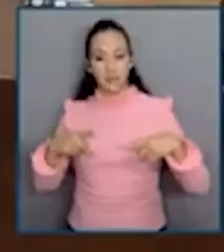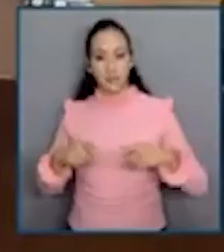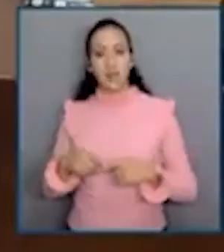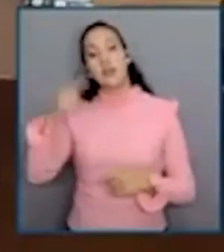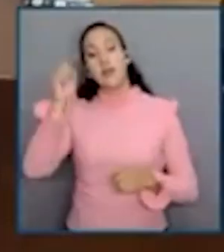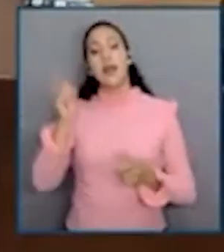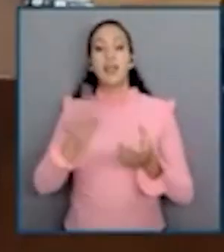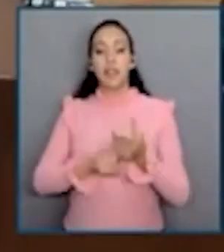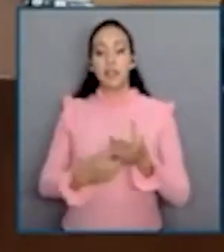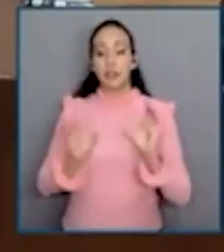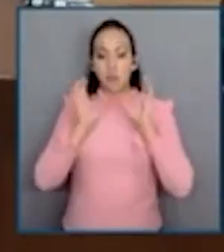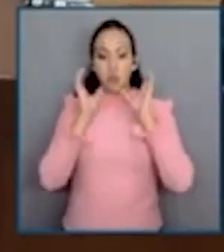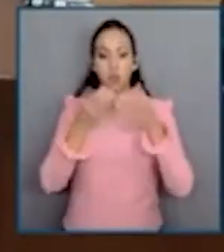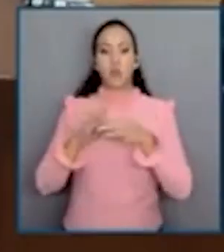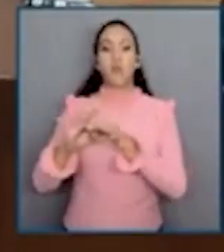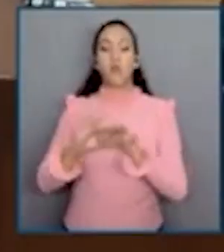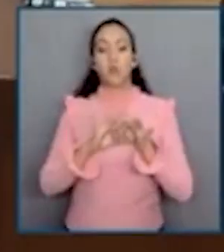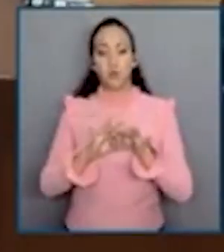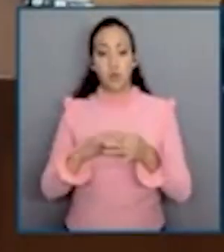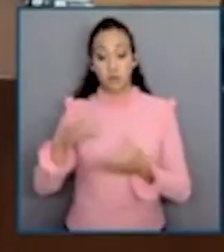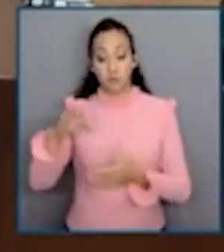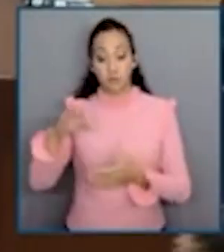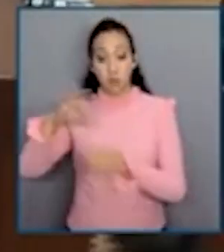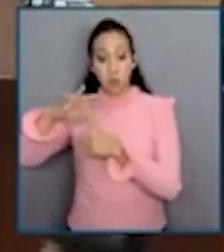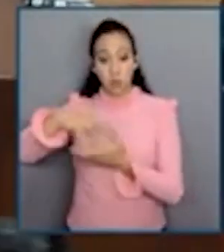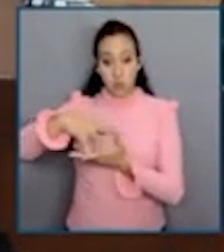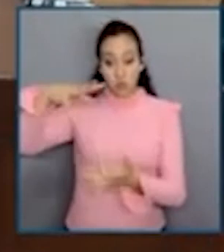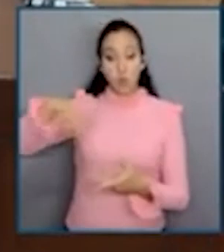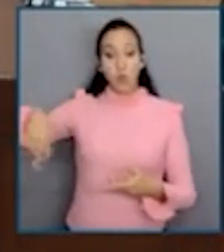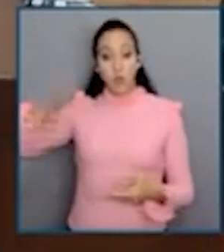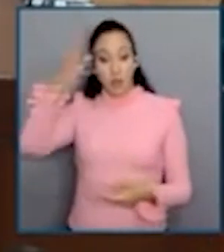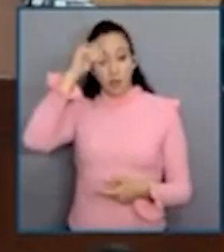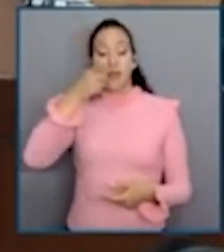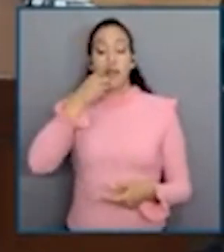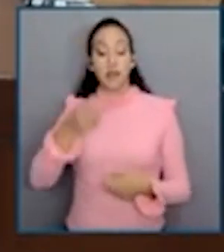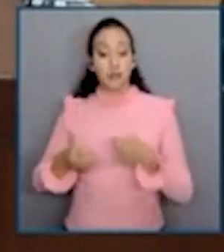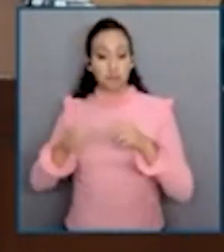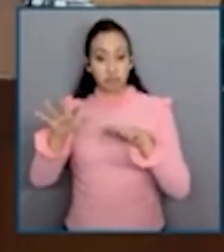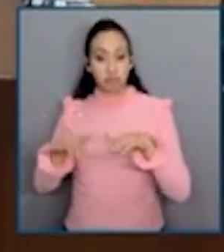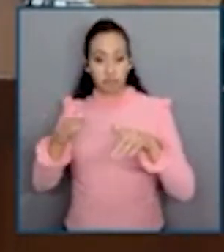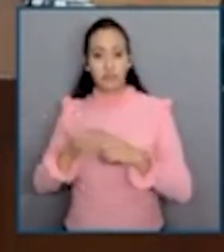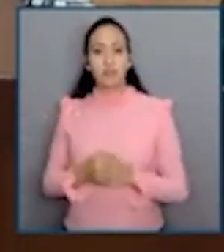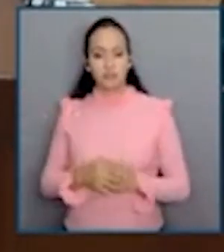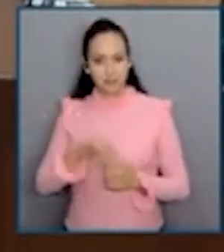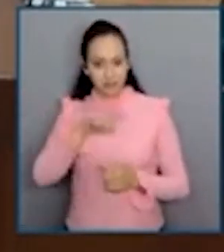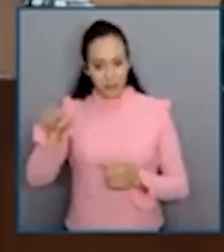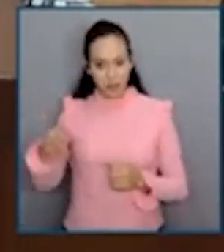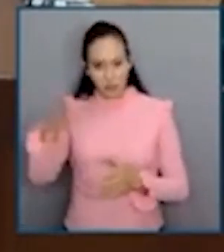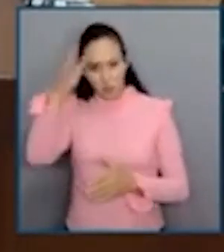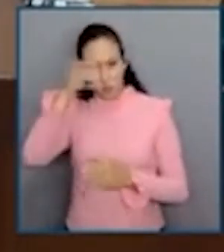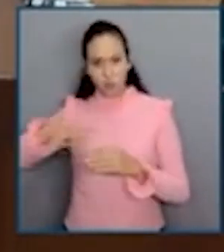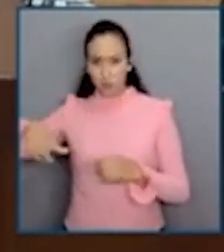Unión por unanimidad las y los magistrados de la sala superior determinaron que con dicha resolución se evita la